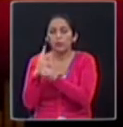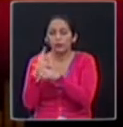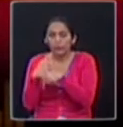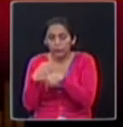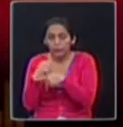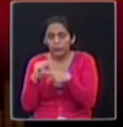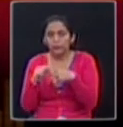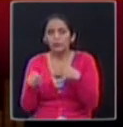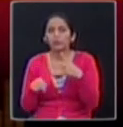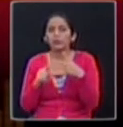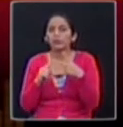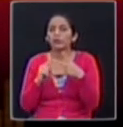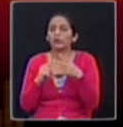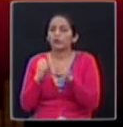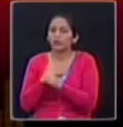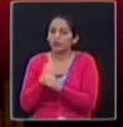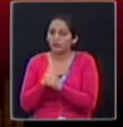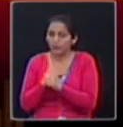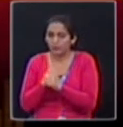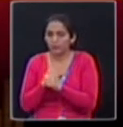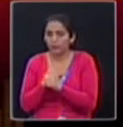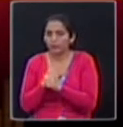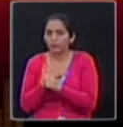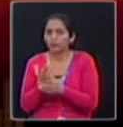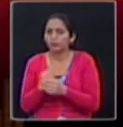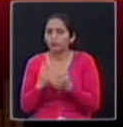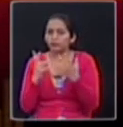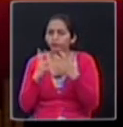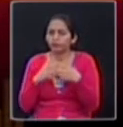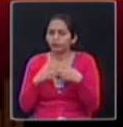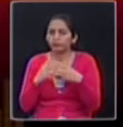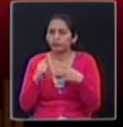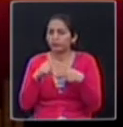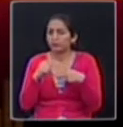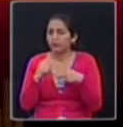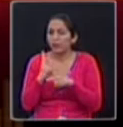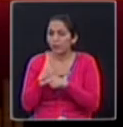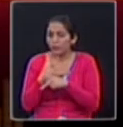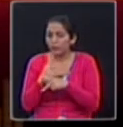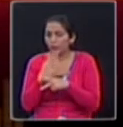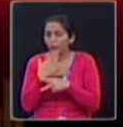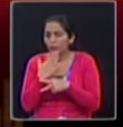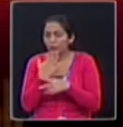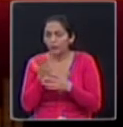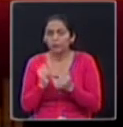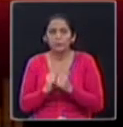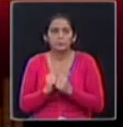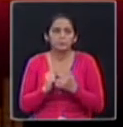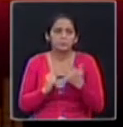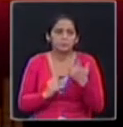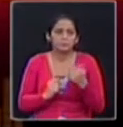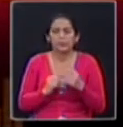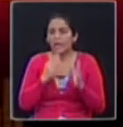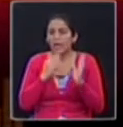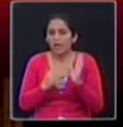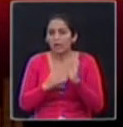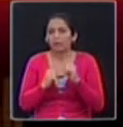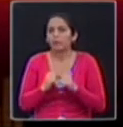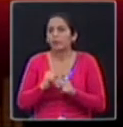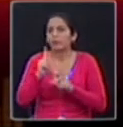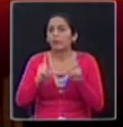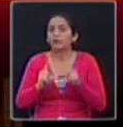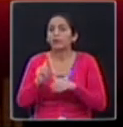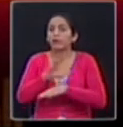los crecimientos del desempleo en el tema de las ciudades, porque ha emigrado la gente del campo a la ciudad, y entonces hay que